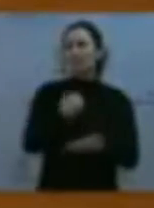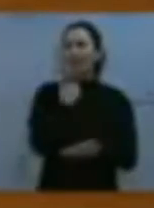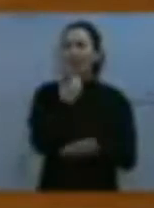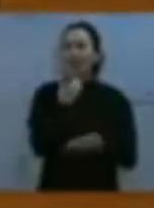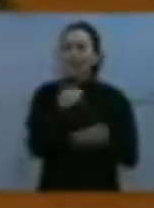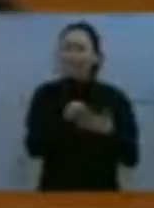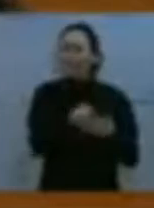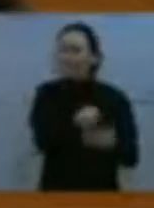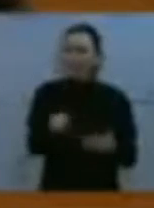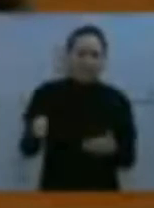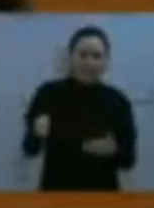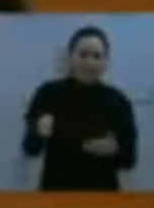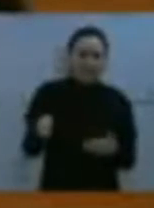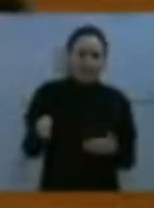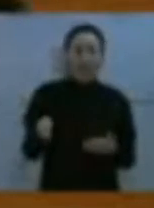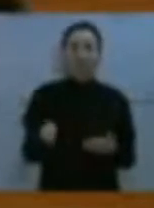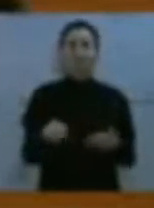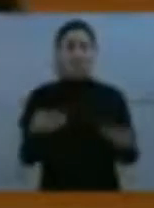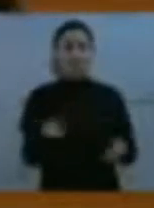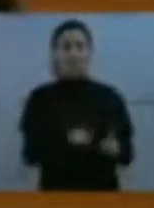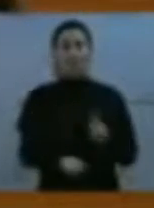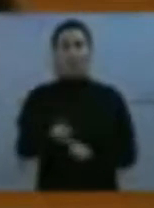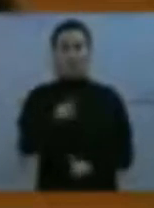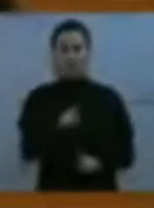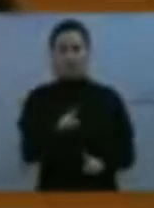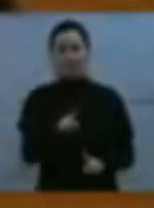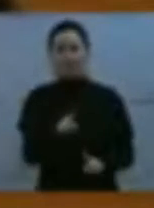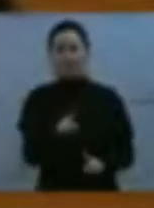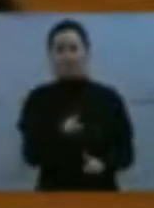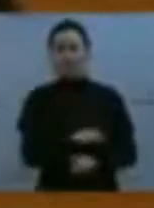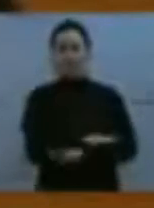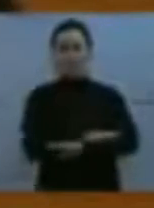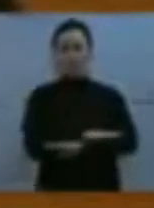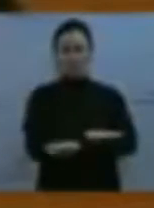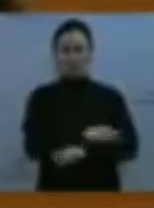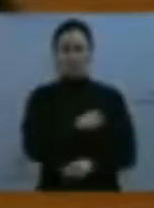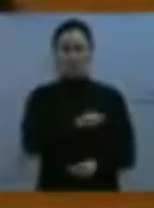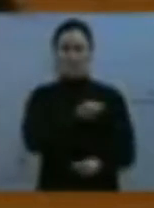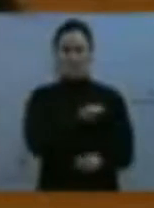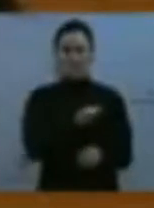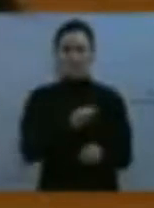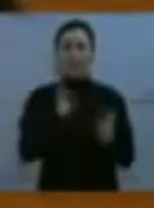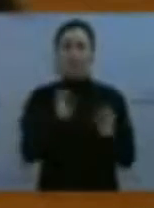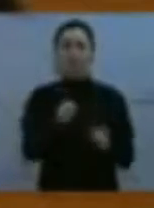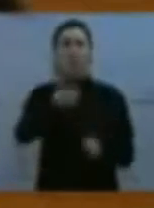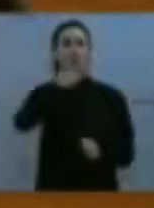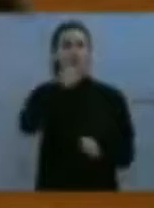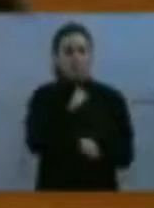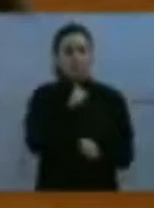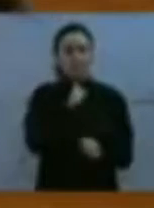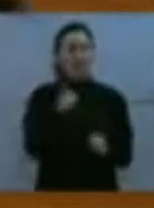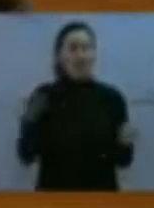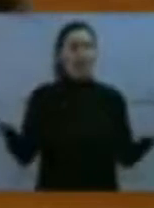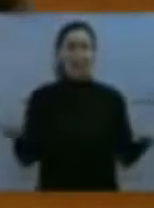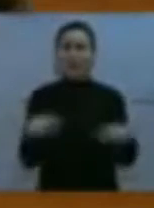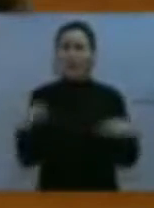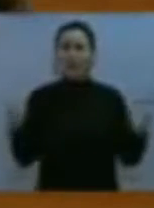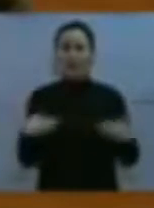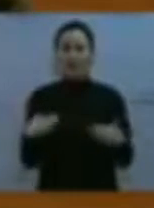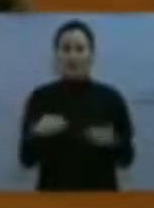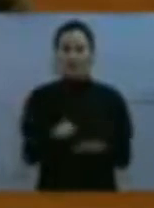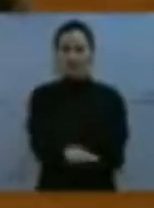Gobierno de España, a través del sanchismo, ni hay proyecto, ni hay nadie ahí. Porque creo que seguía diciendo, se